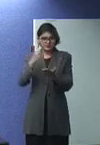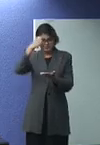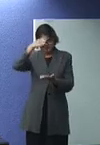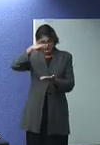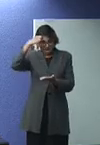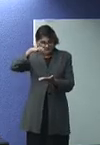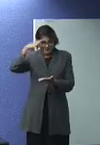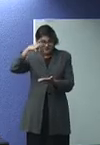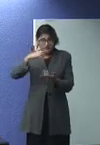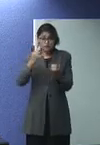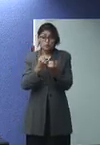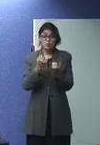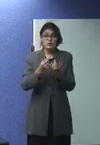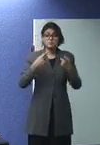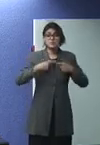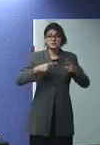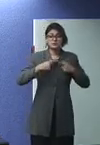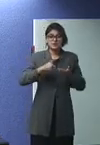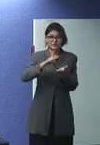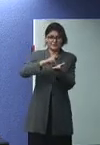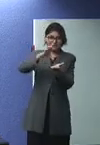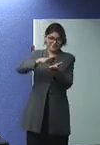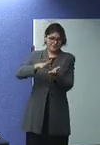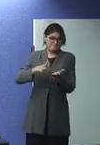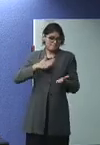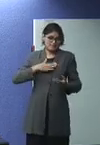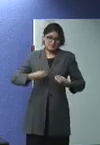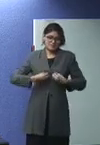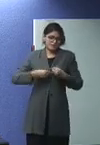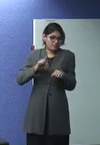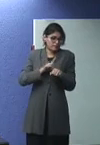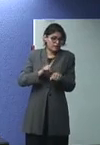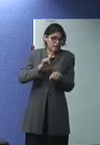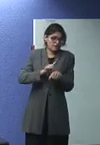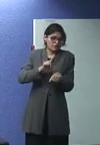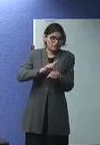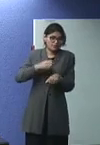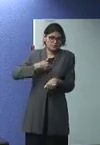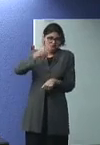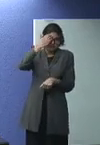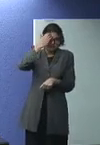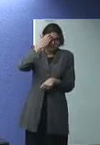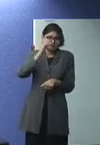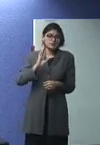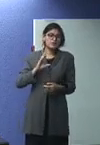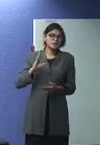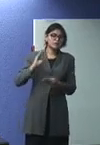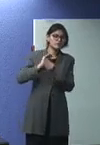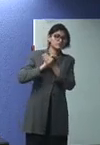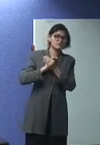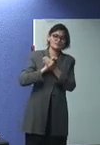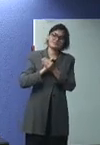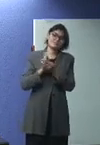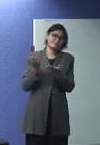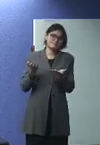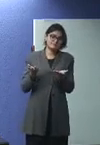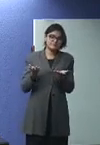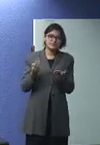protagonistas o quien vive en día a día con discapacidad, no es considerada su voz. Entonces, digamos